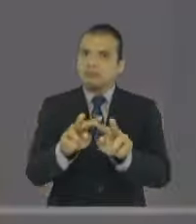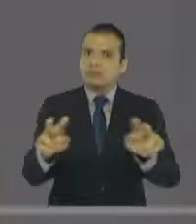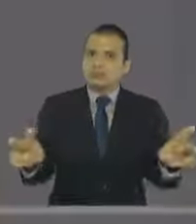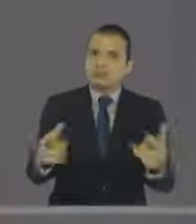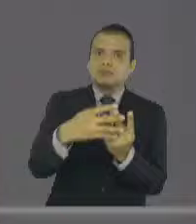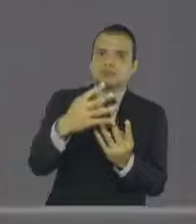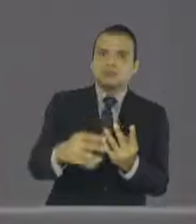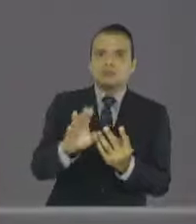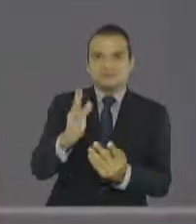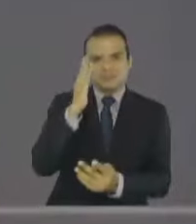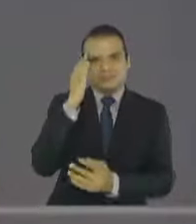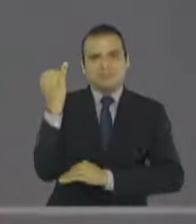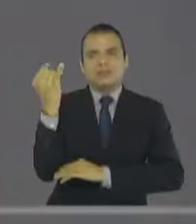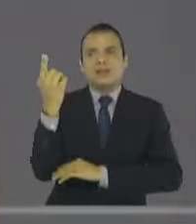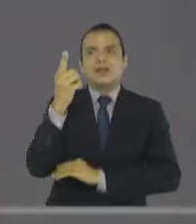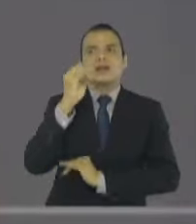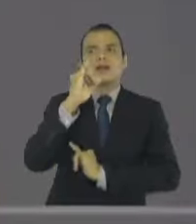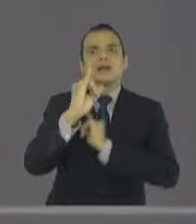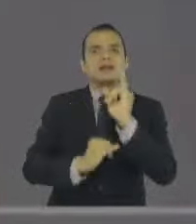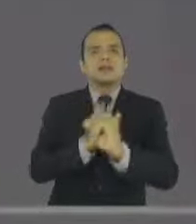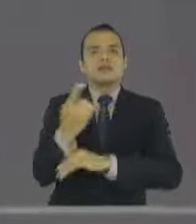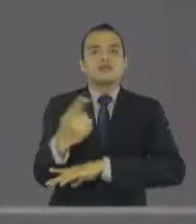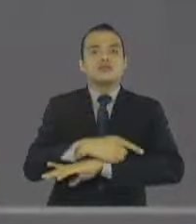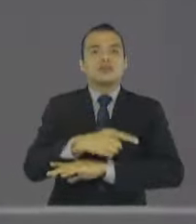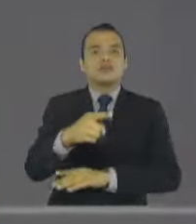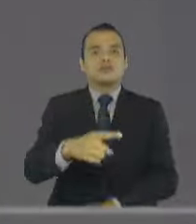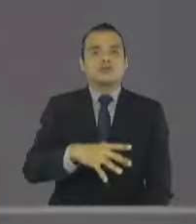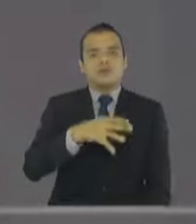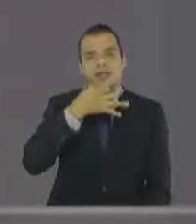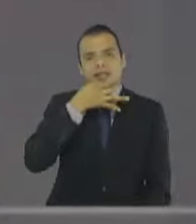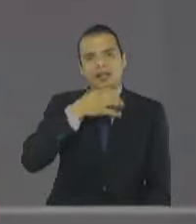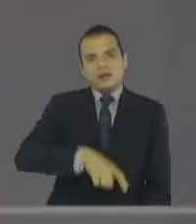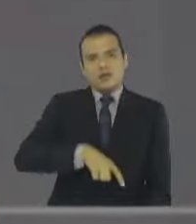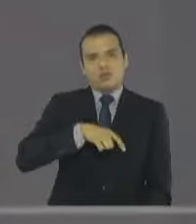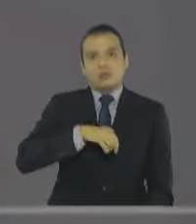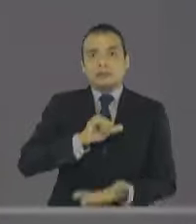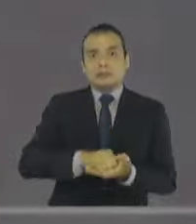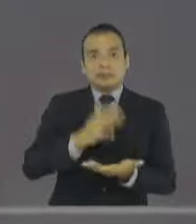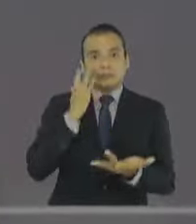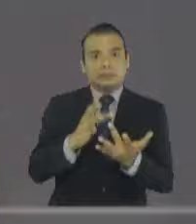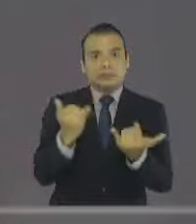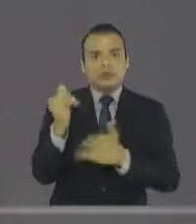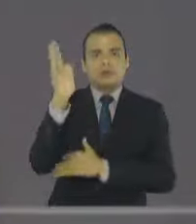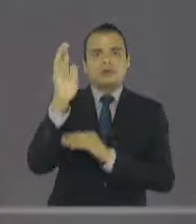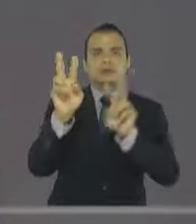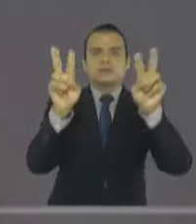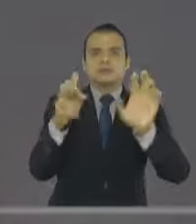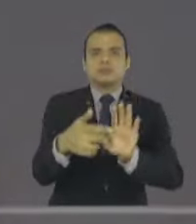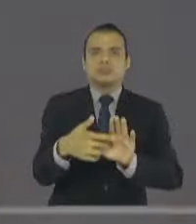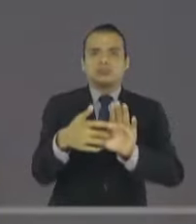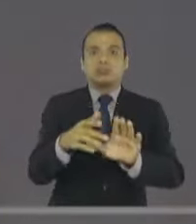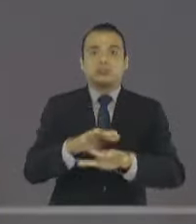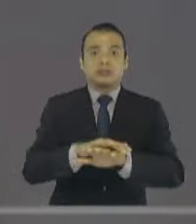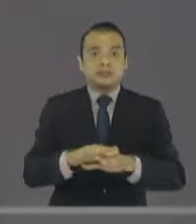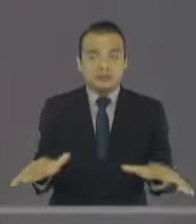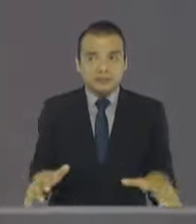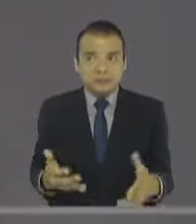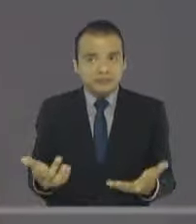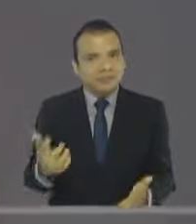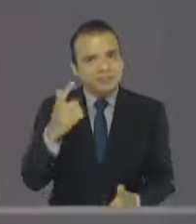Orgullo Gay. Entender esas vivencias, como lo menciono, con el propósito de acercarse, generar escenarios de convivencia sana, de respeto por